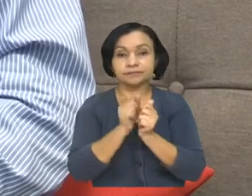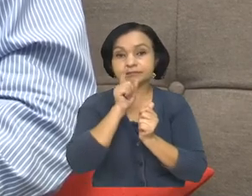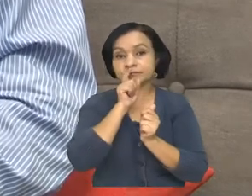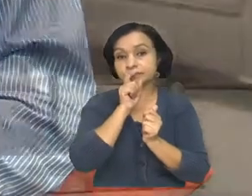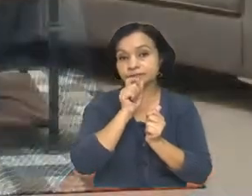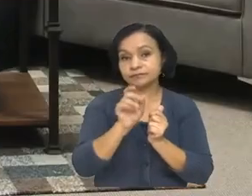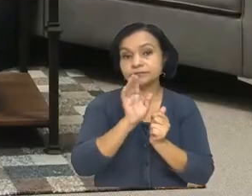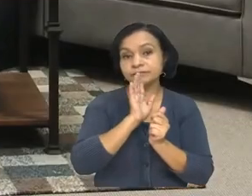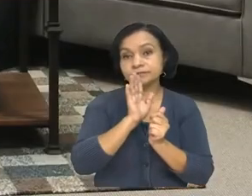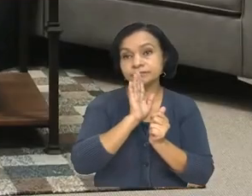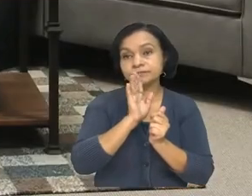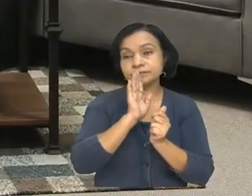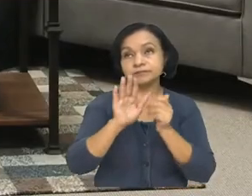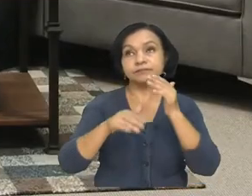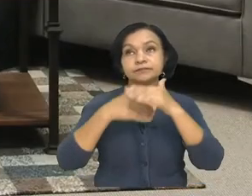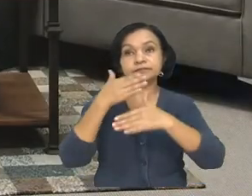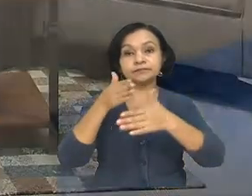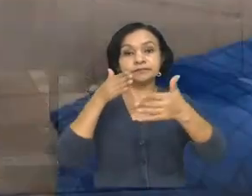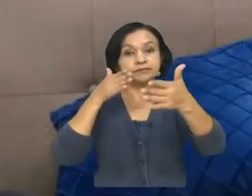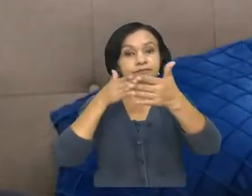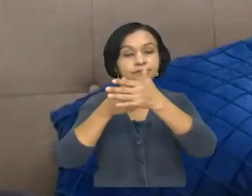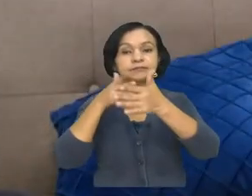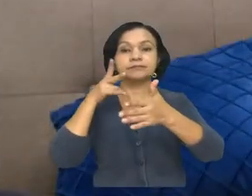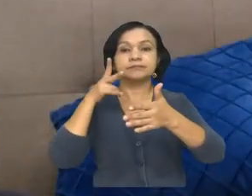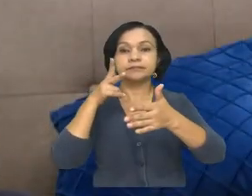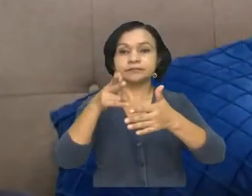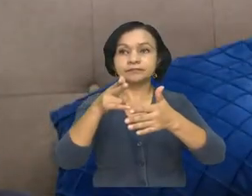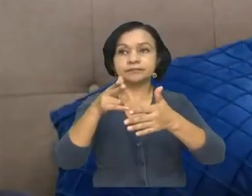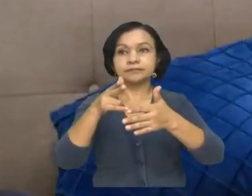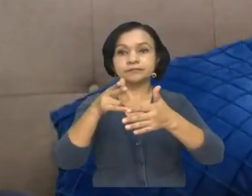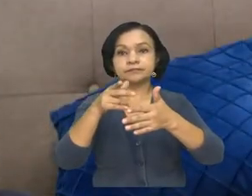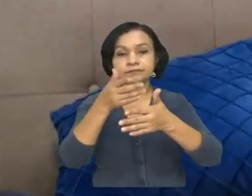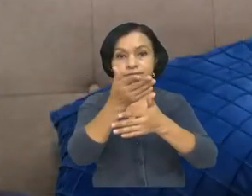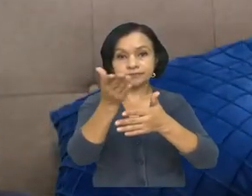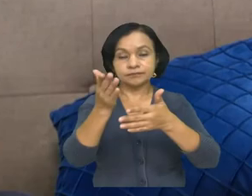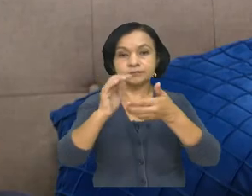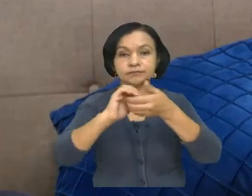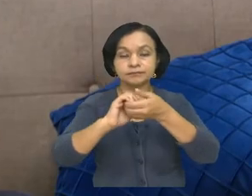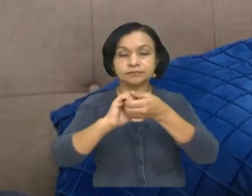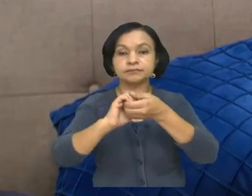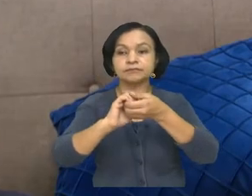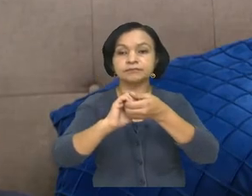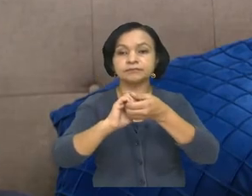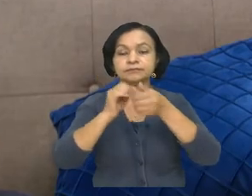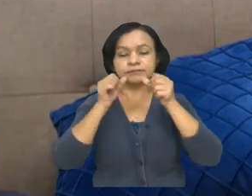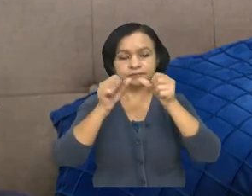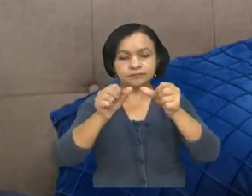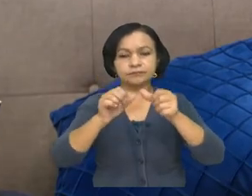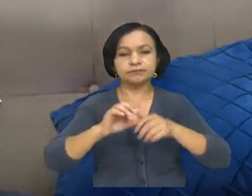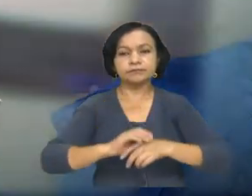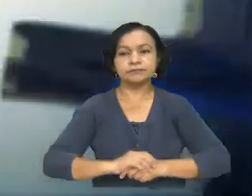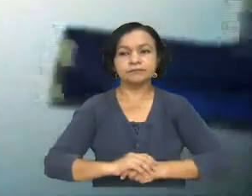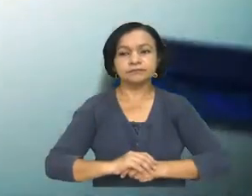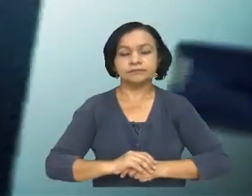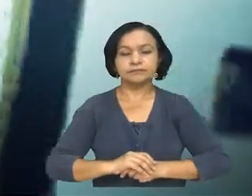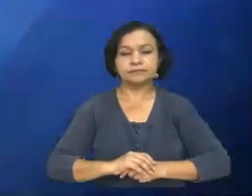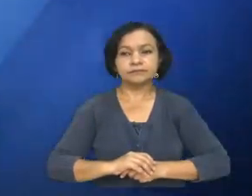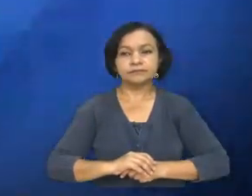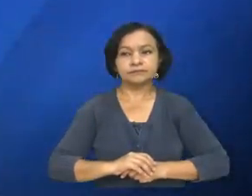habláramos un poquito más después de que hagamos la siguiente pausa. Okay. Y a ustedes, amigos televidentes, les invitamos a que sea con nosotros. Ya regresamos. Sí.